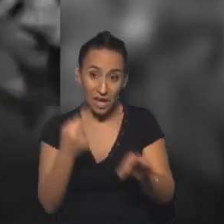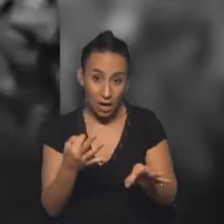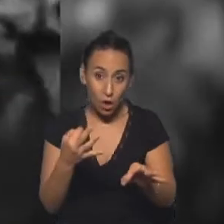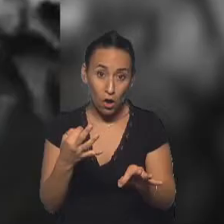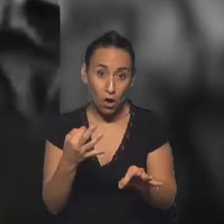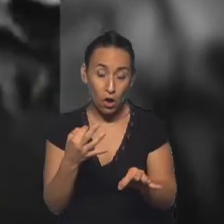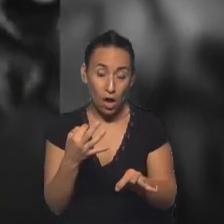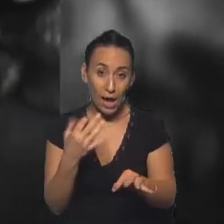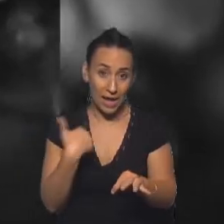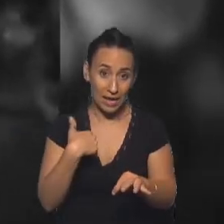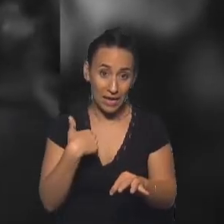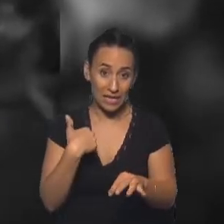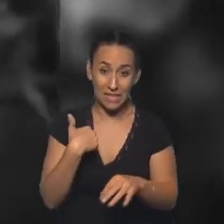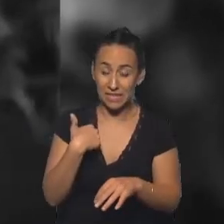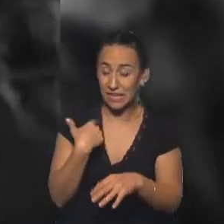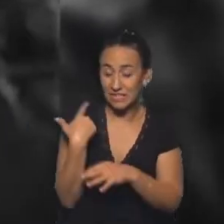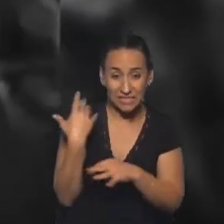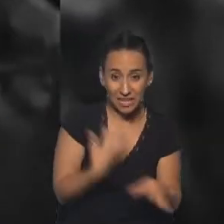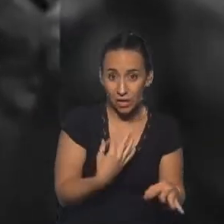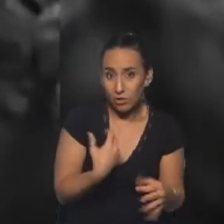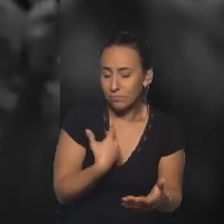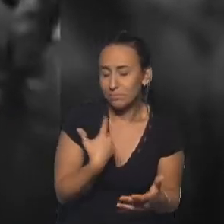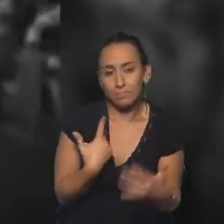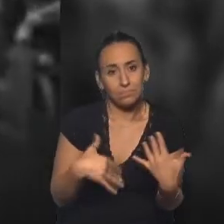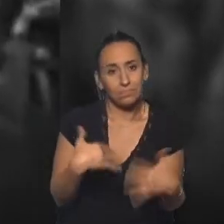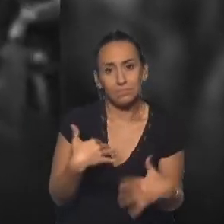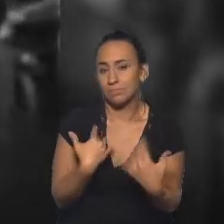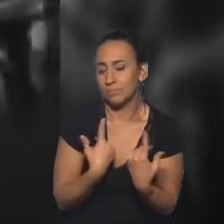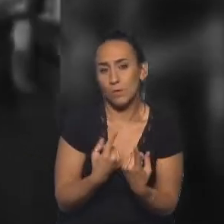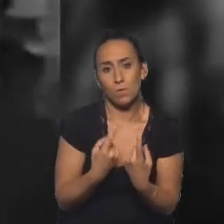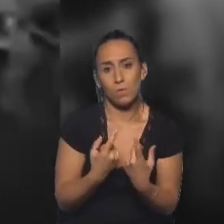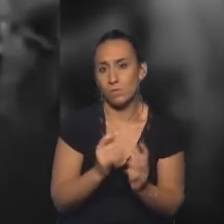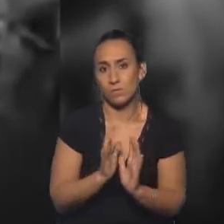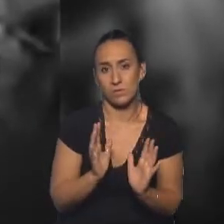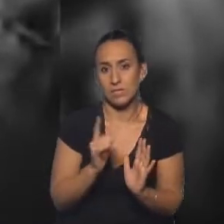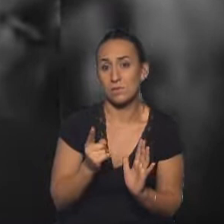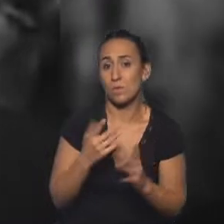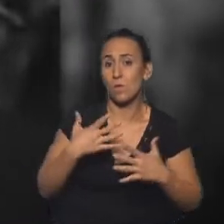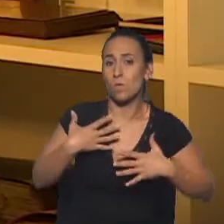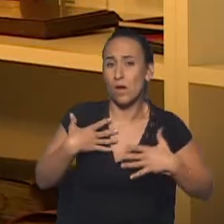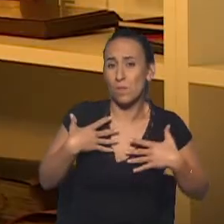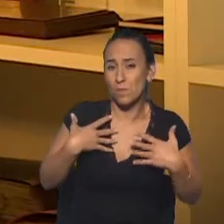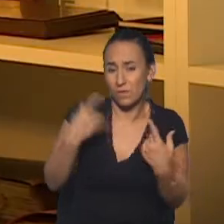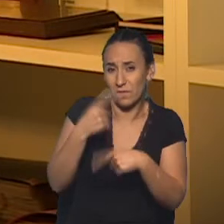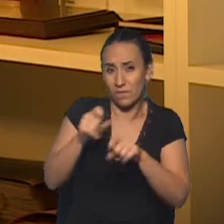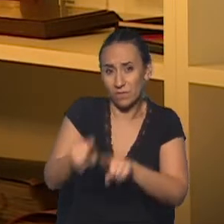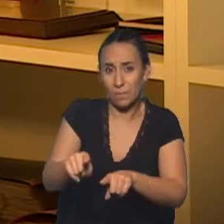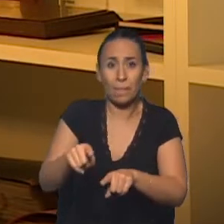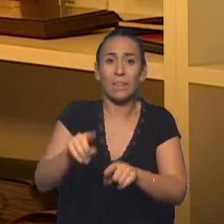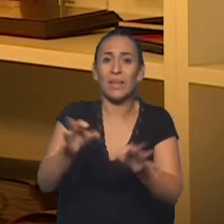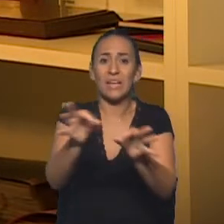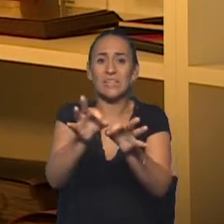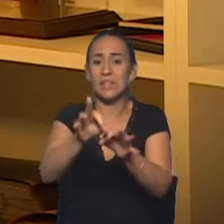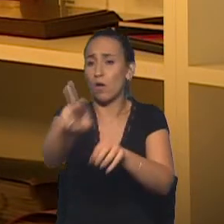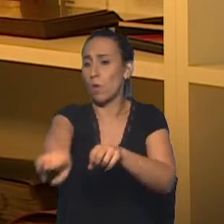poder inhumar los restos de los combatientes argentinos que estaban en diferentes partes de las islas,